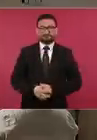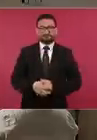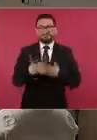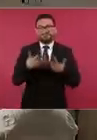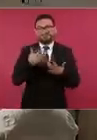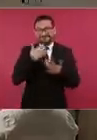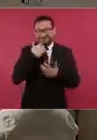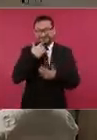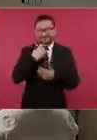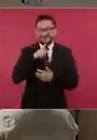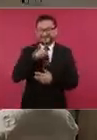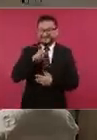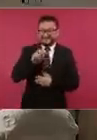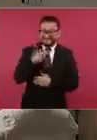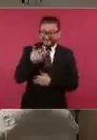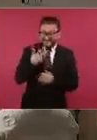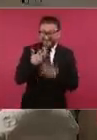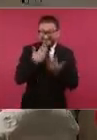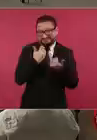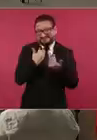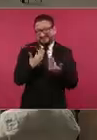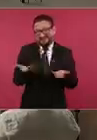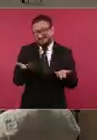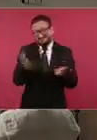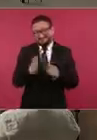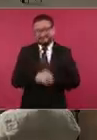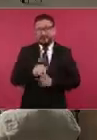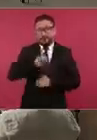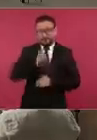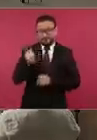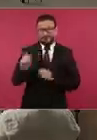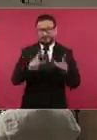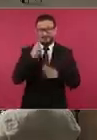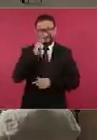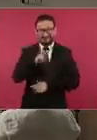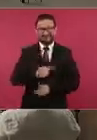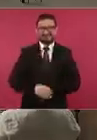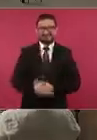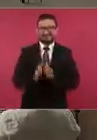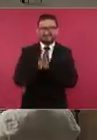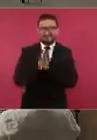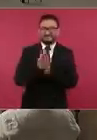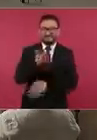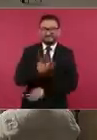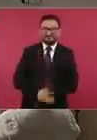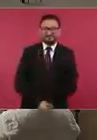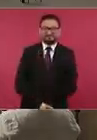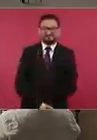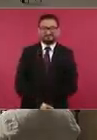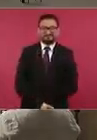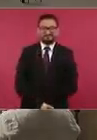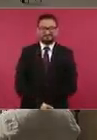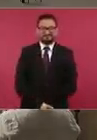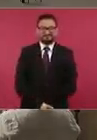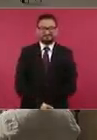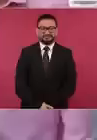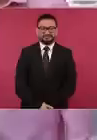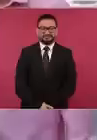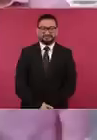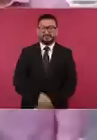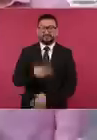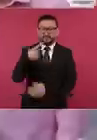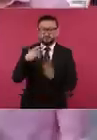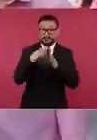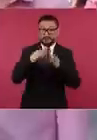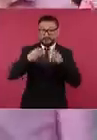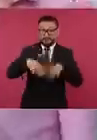Muy peligroso el 138, que no existe. Pero vamos a ver la siguiente. Por favor. ¿Por qué tiene miedo de perder su